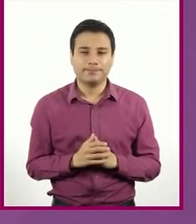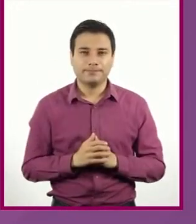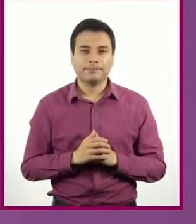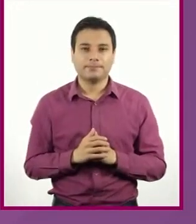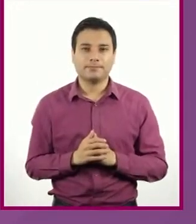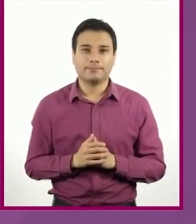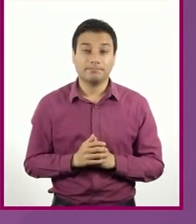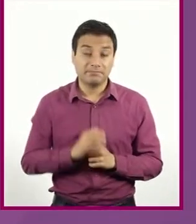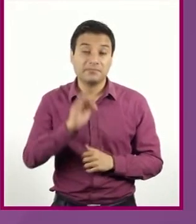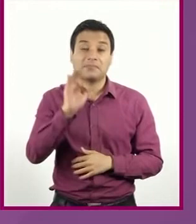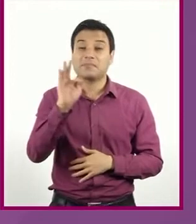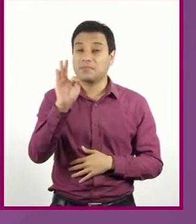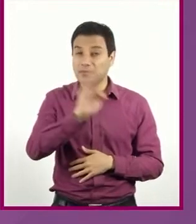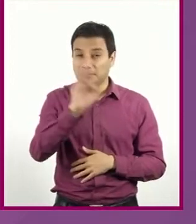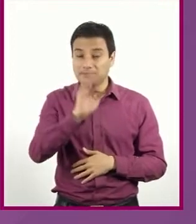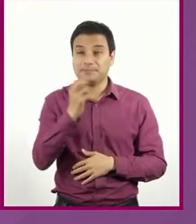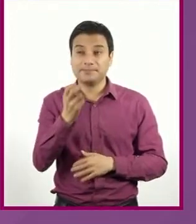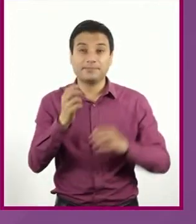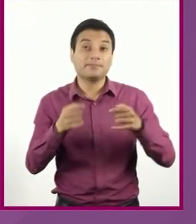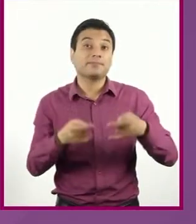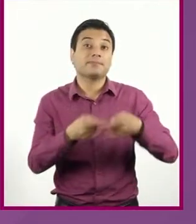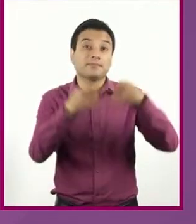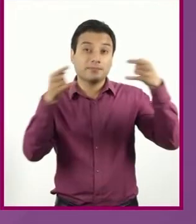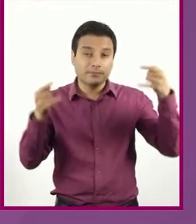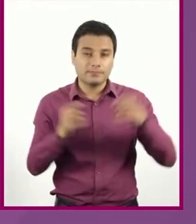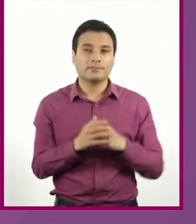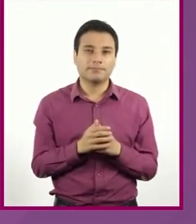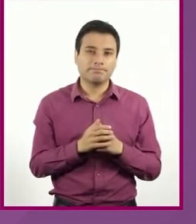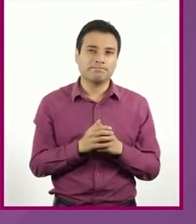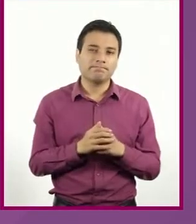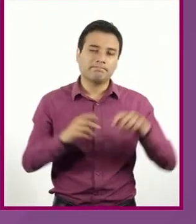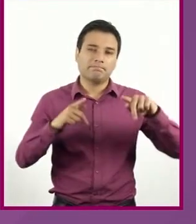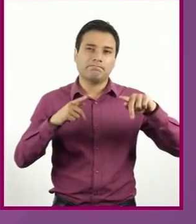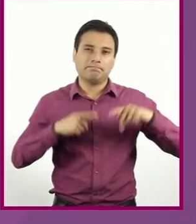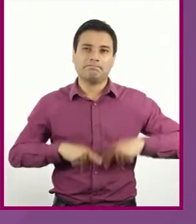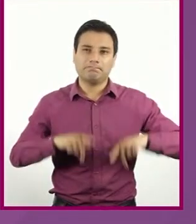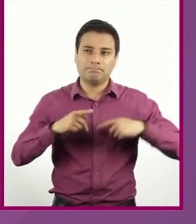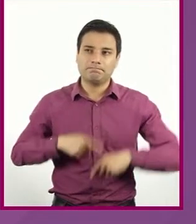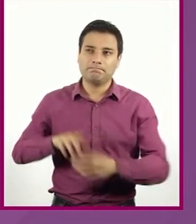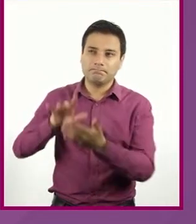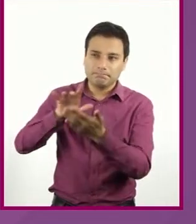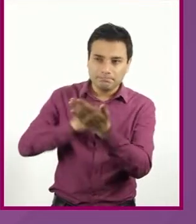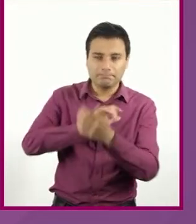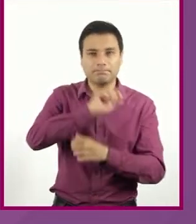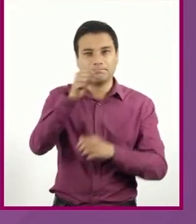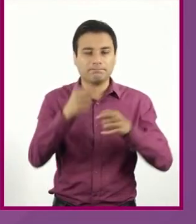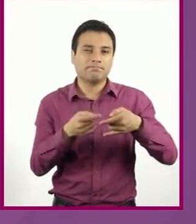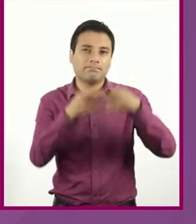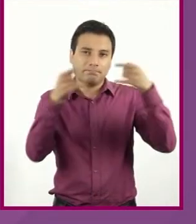Posiblemente este relato es el origen de muchos otros relatos míticos.